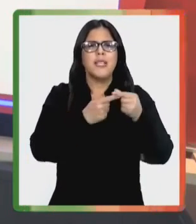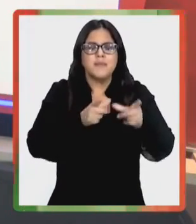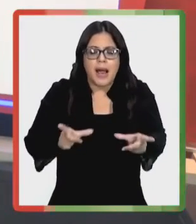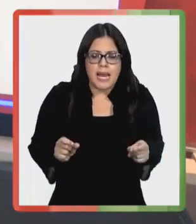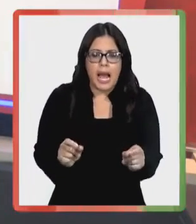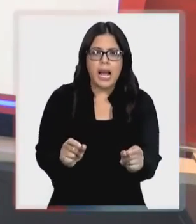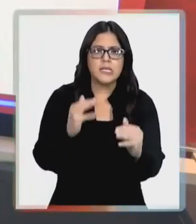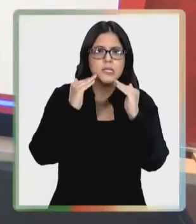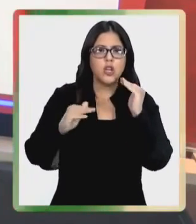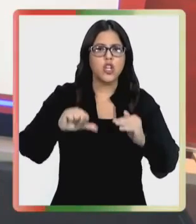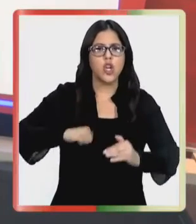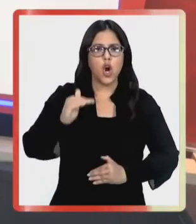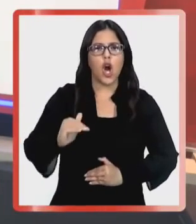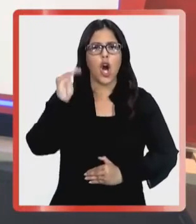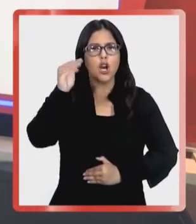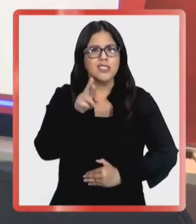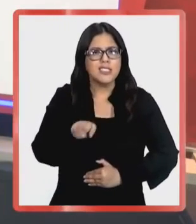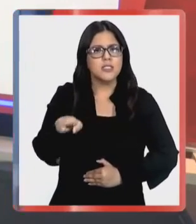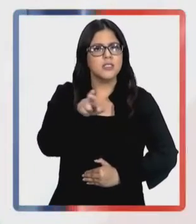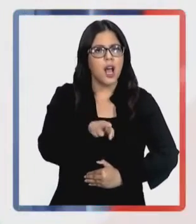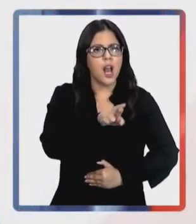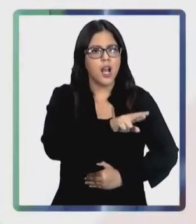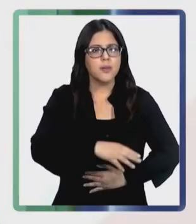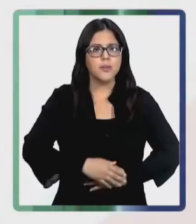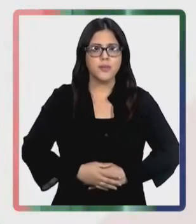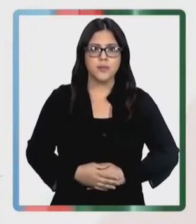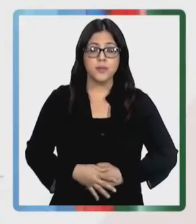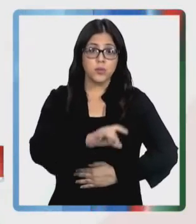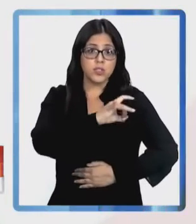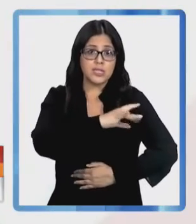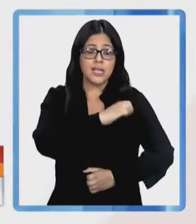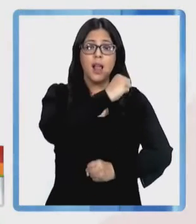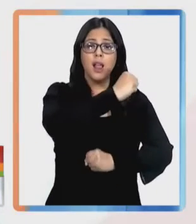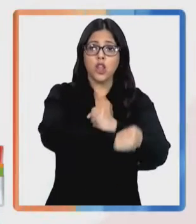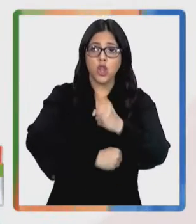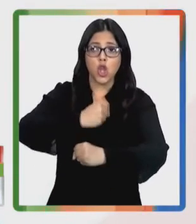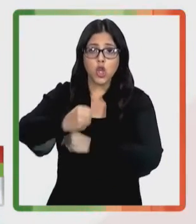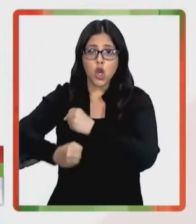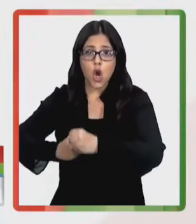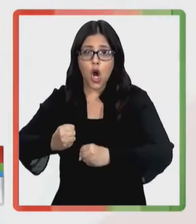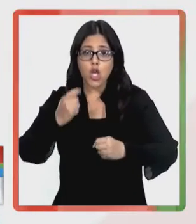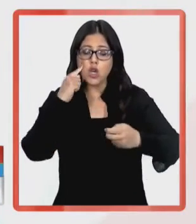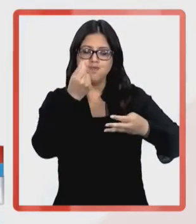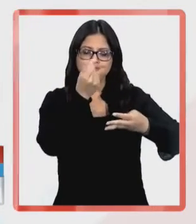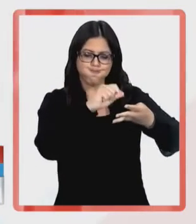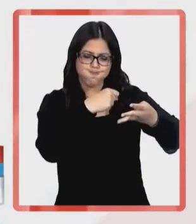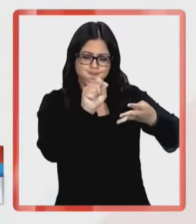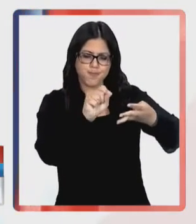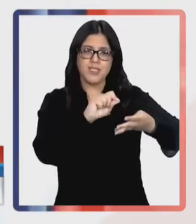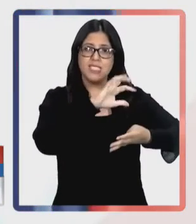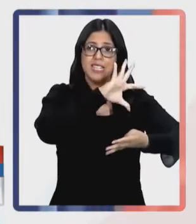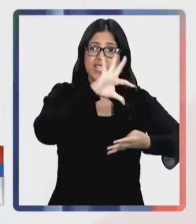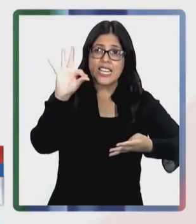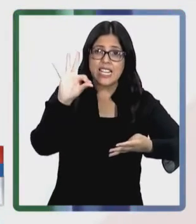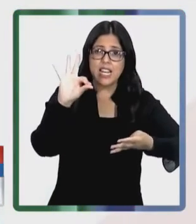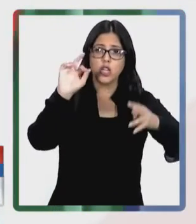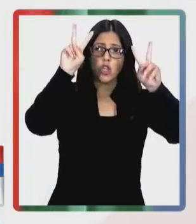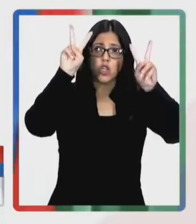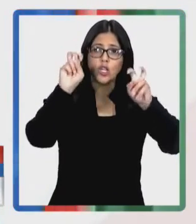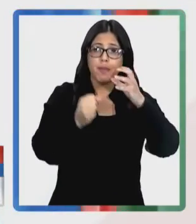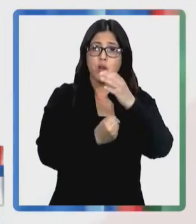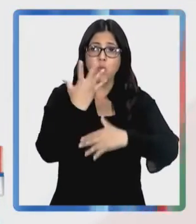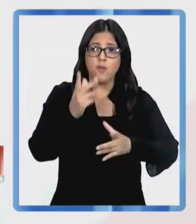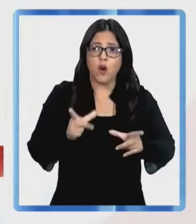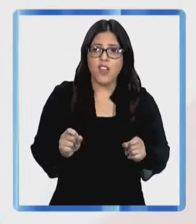niños, niñas y adolescentes, los más recurrentes? En Chile, cada año se diagnostican 500 casos nuevos de cáncer infantil